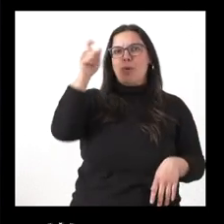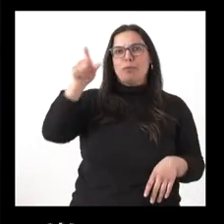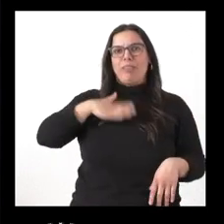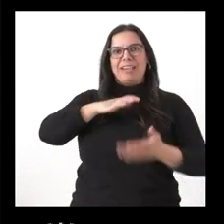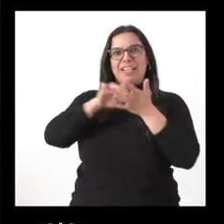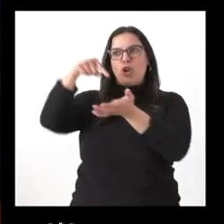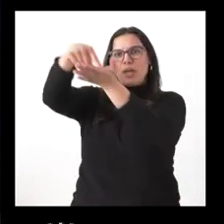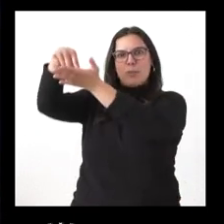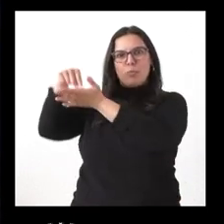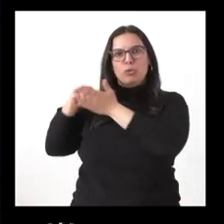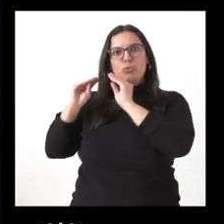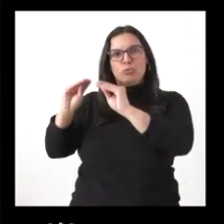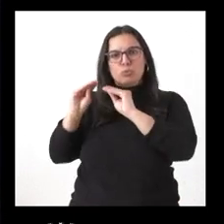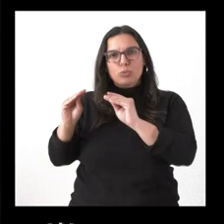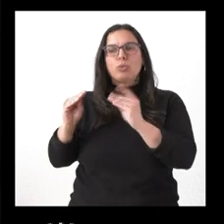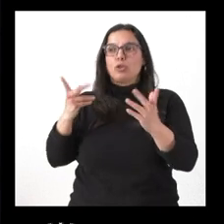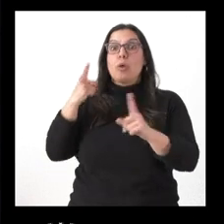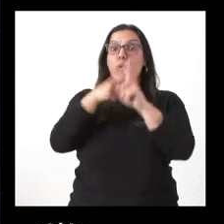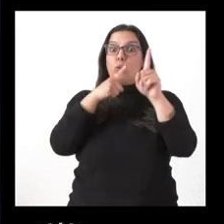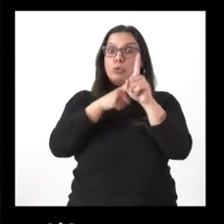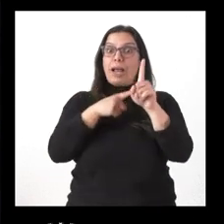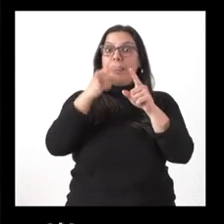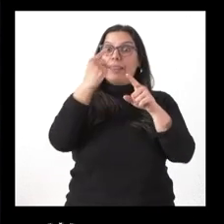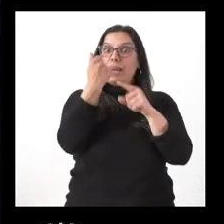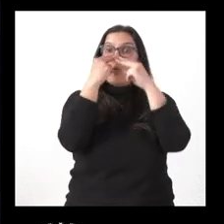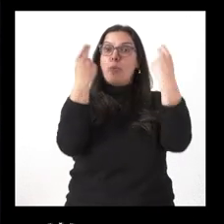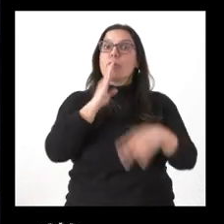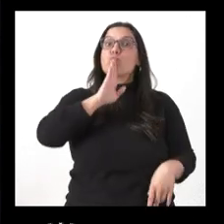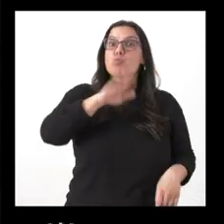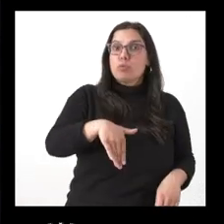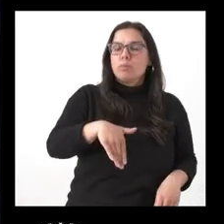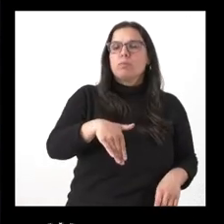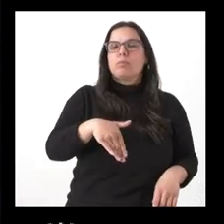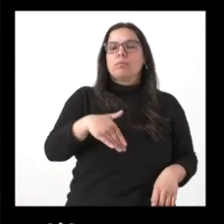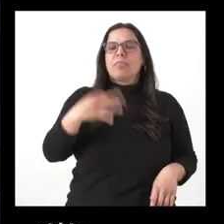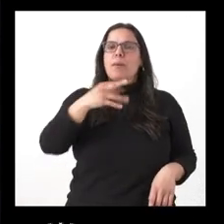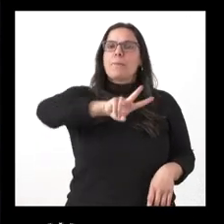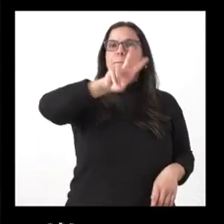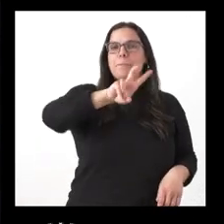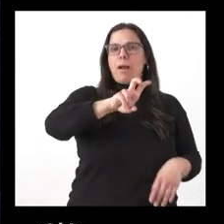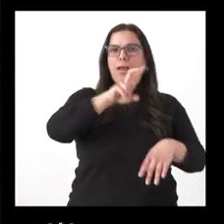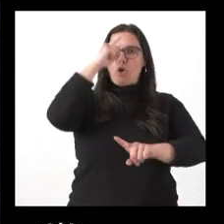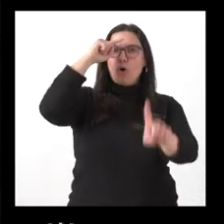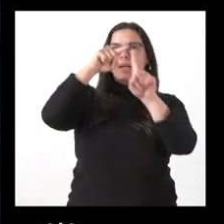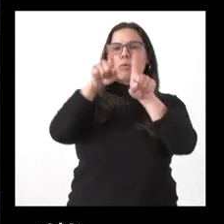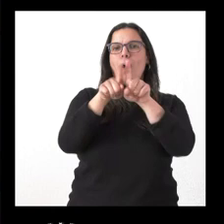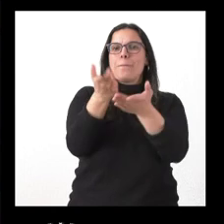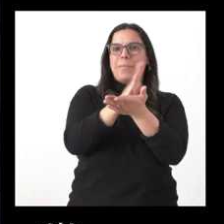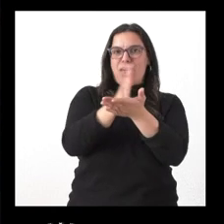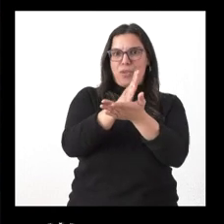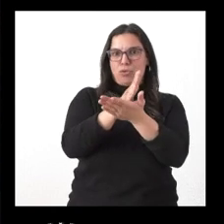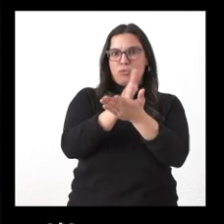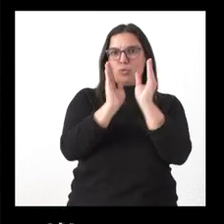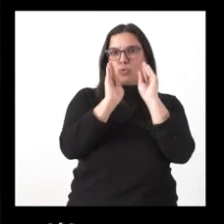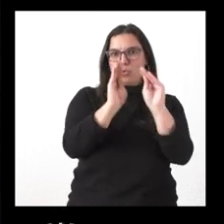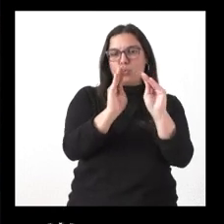Castilla y león y por tanto hacer un buen uso de los mismos lleva aparejado que sirva para este objetivo de mediación y por